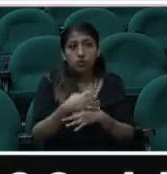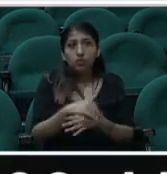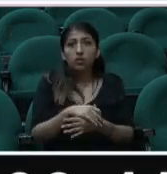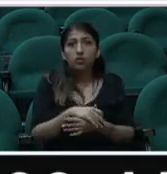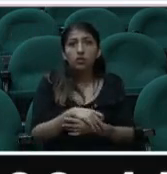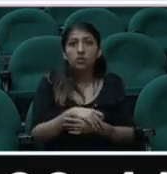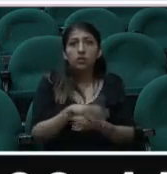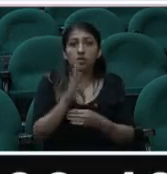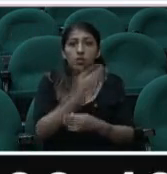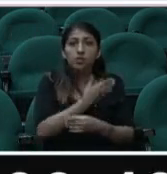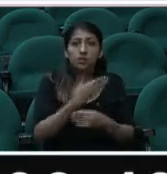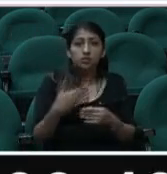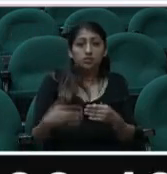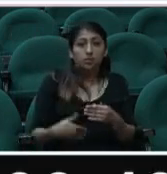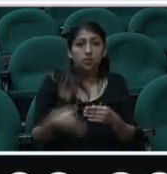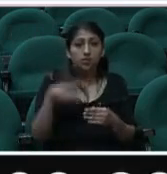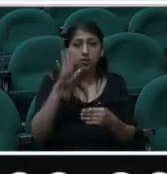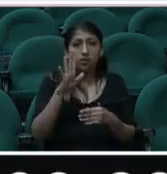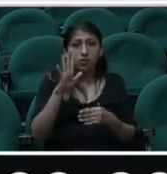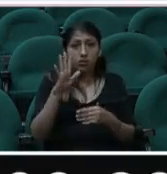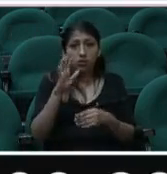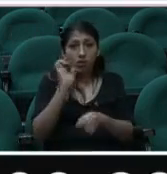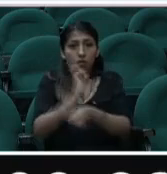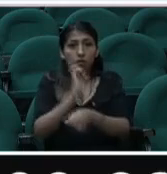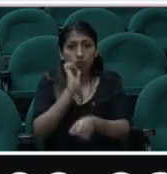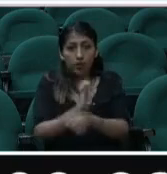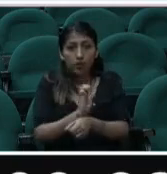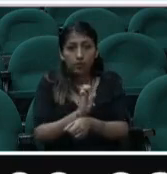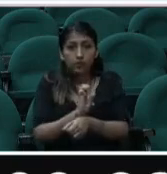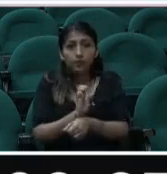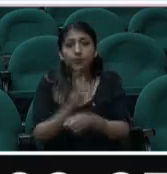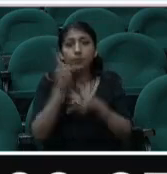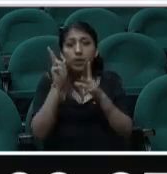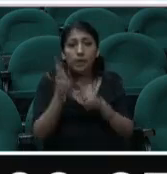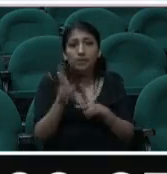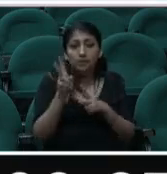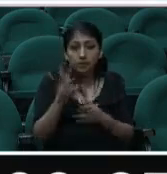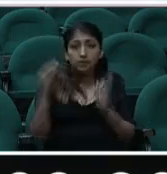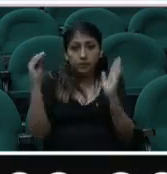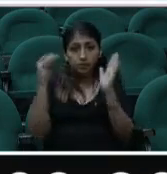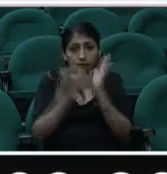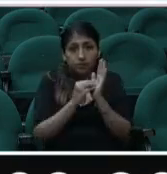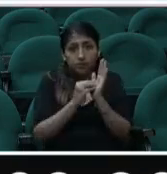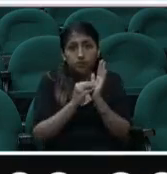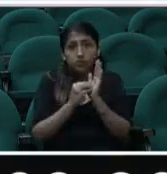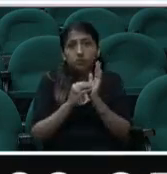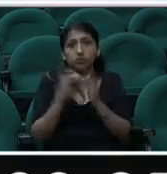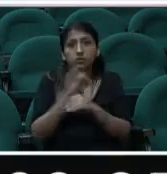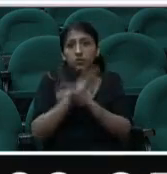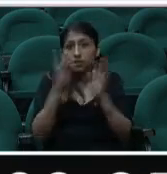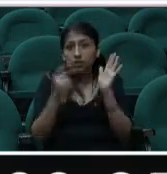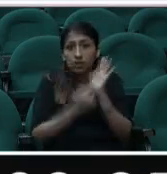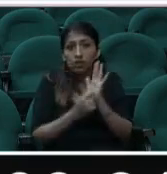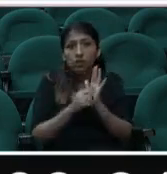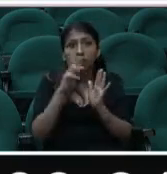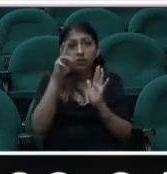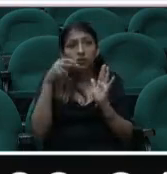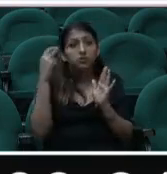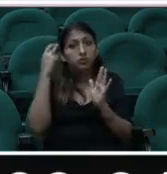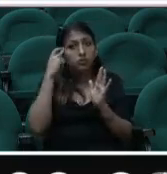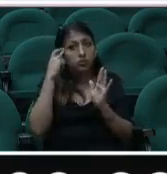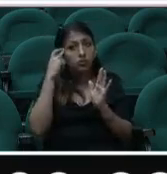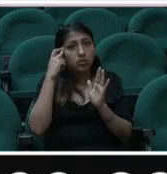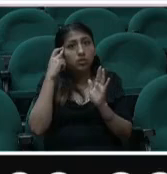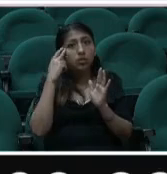obviamente del presidente de la republica la misma que está especificada y tipificada las razones por las